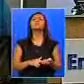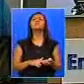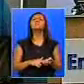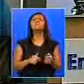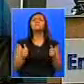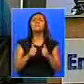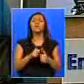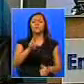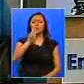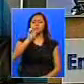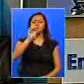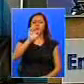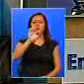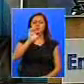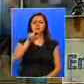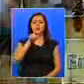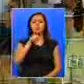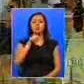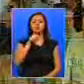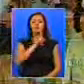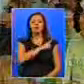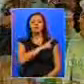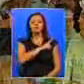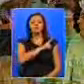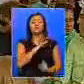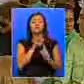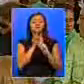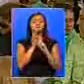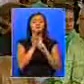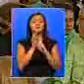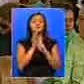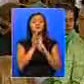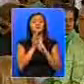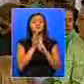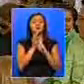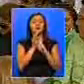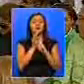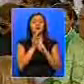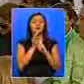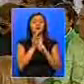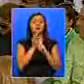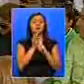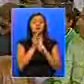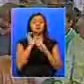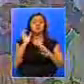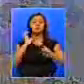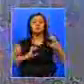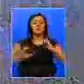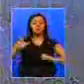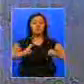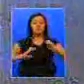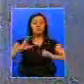con la UCE, una universidad especializada, ¿no verdad? La Universidad de Ciencias